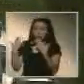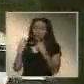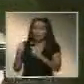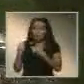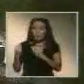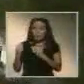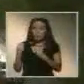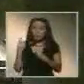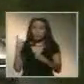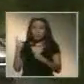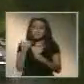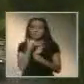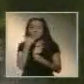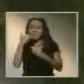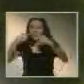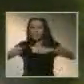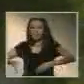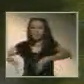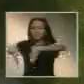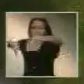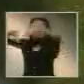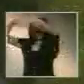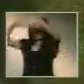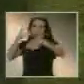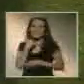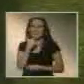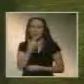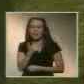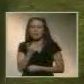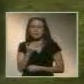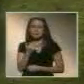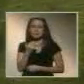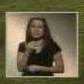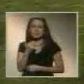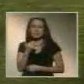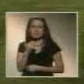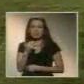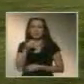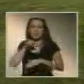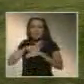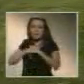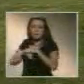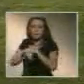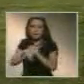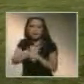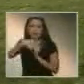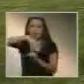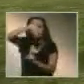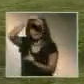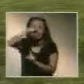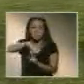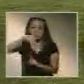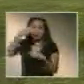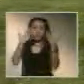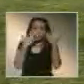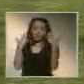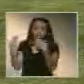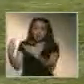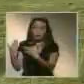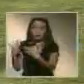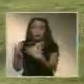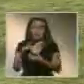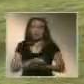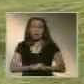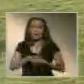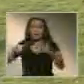que sería de la Torre Británica hacia abajo, es decir, bajando de la estación del metro Altamira la vía que ya daría hacia lo que es